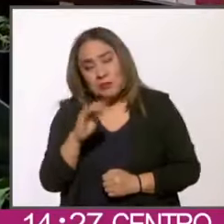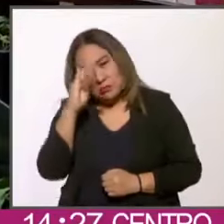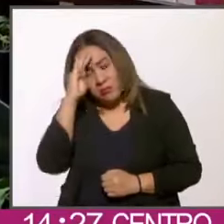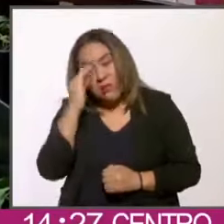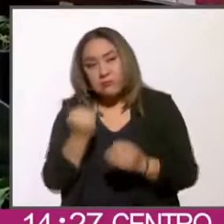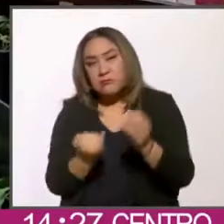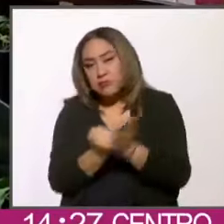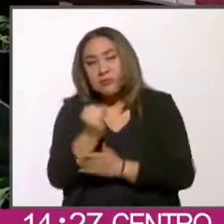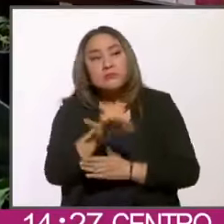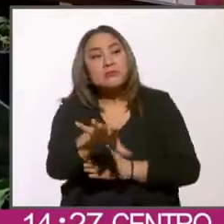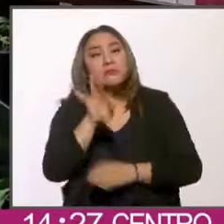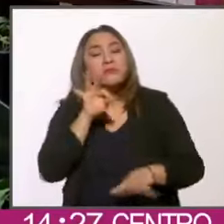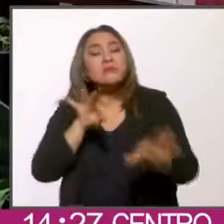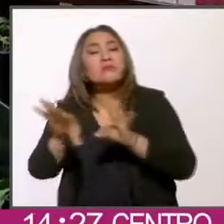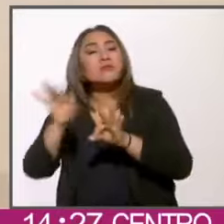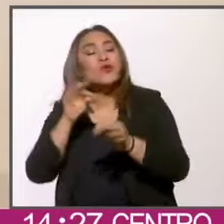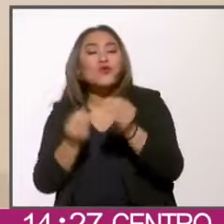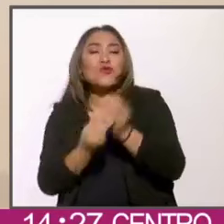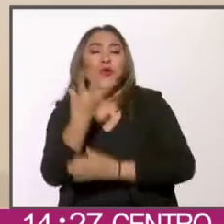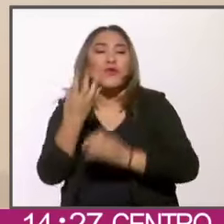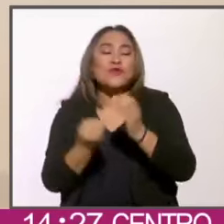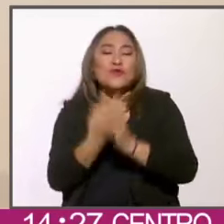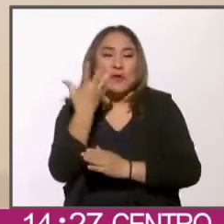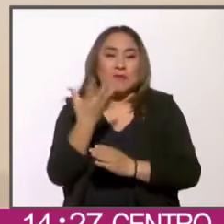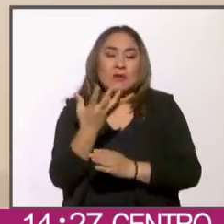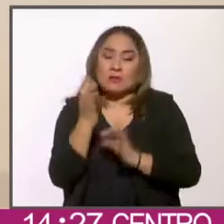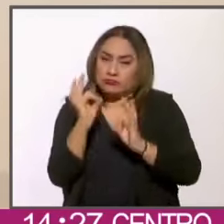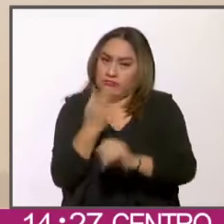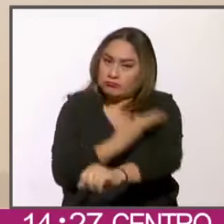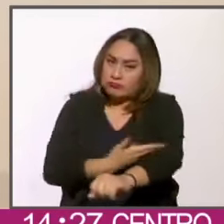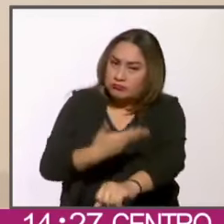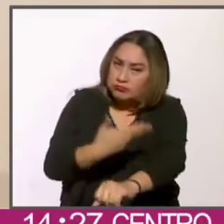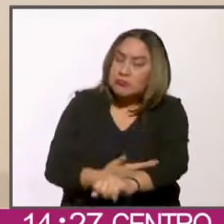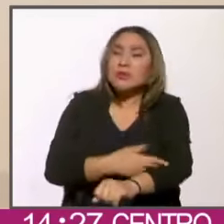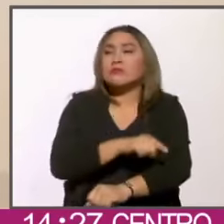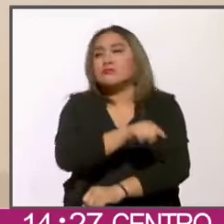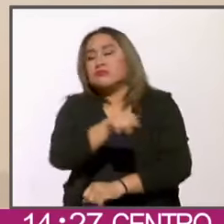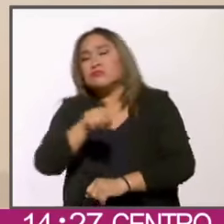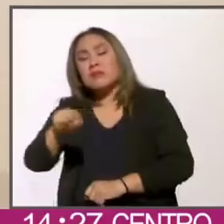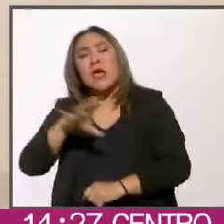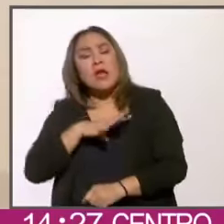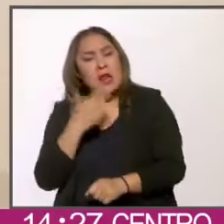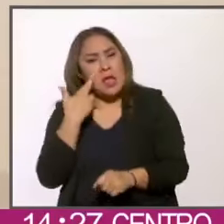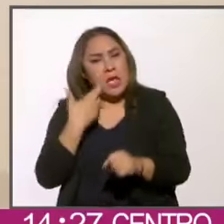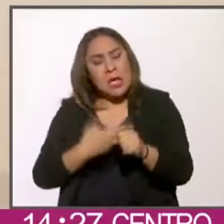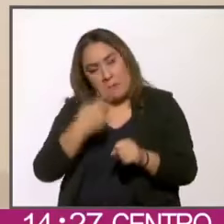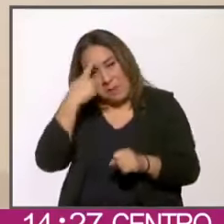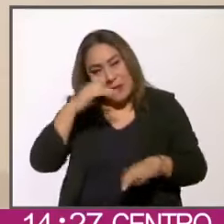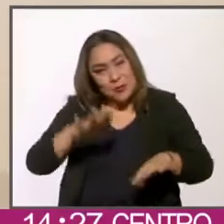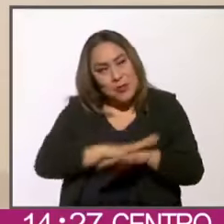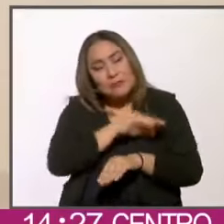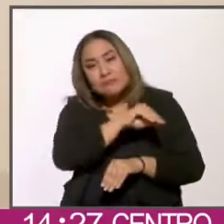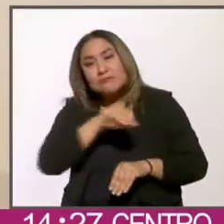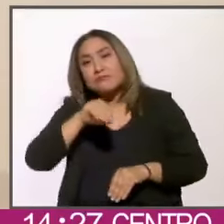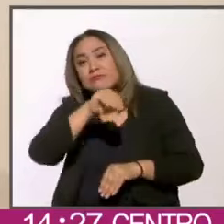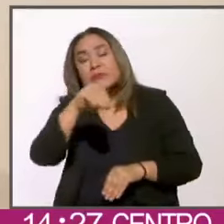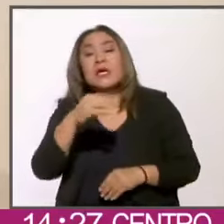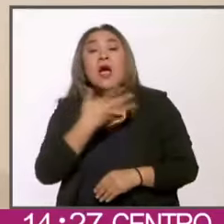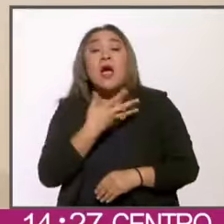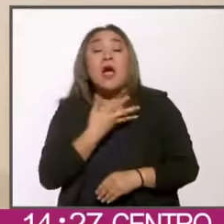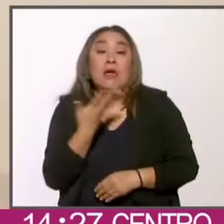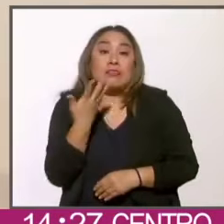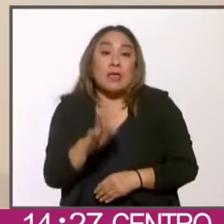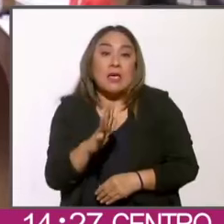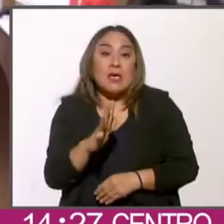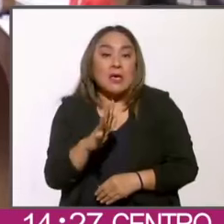a funcionarios probos y honestos y comprometidos para ocupar más de 10 direcciones que